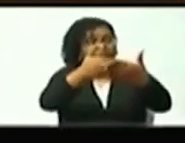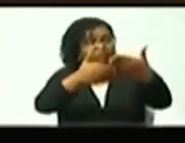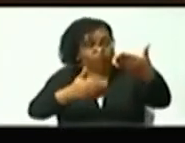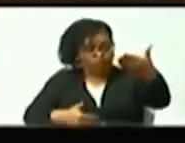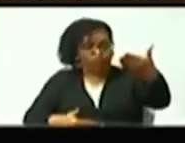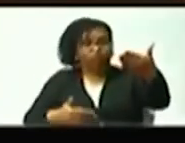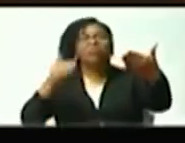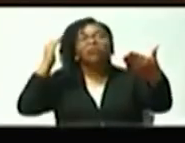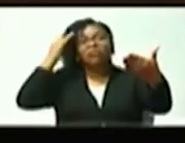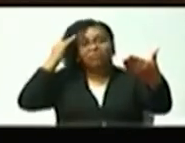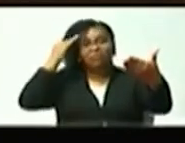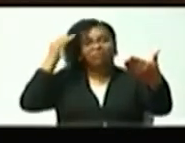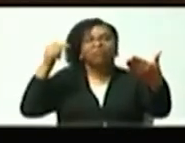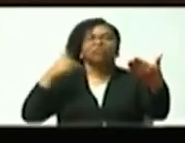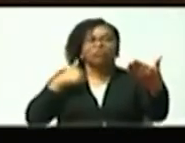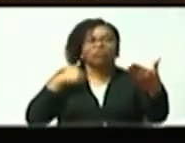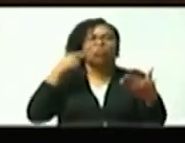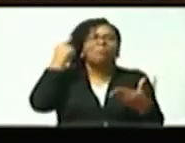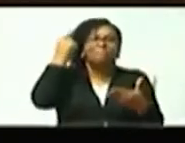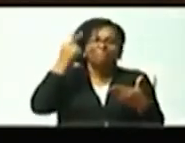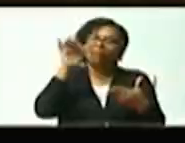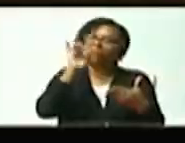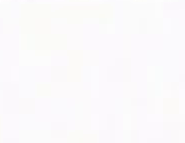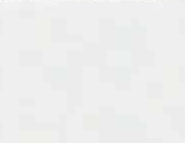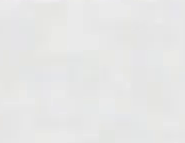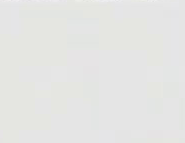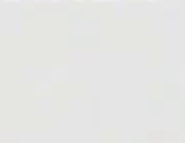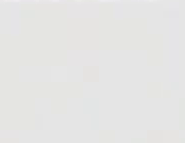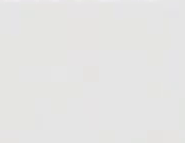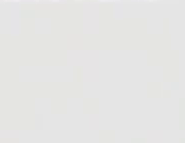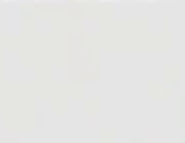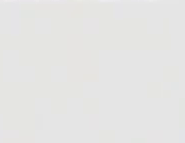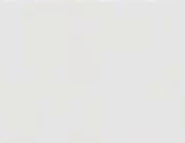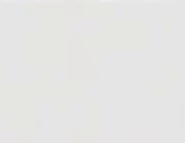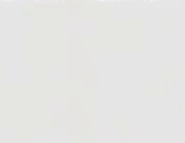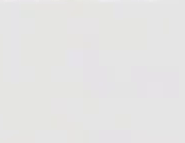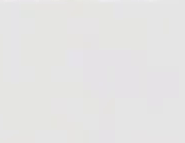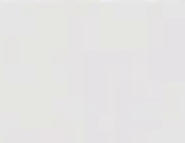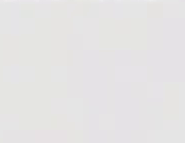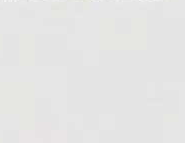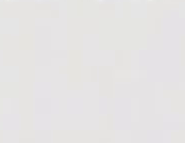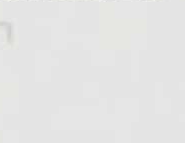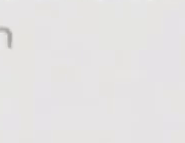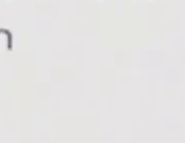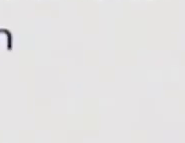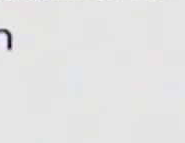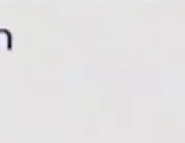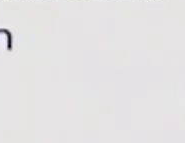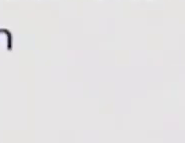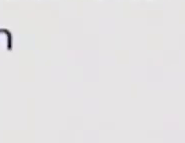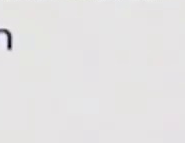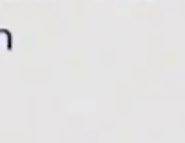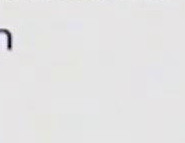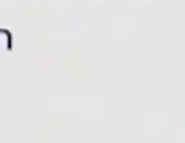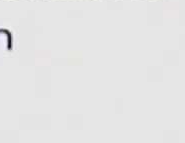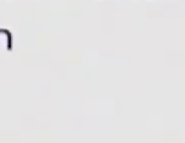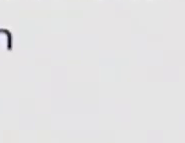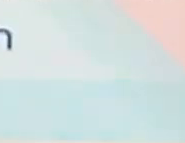dirección, porque yo creo que eso es importante. Edith Febles, la cosa como es.